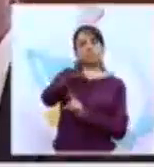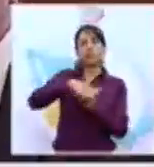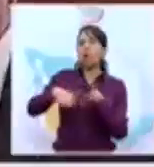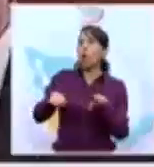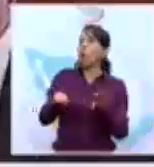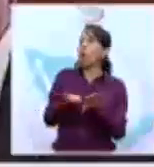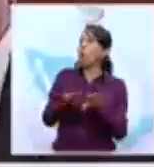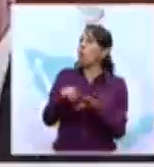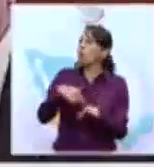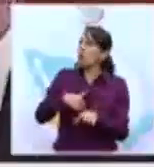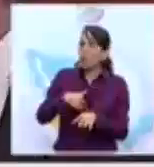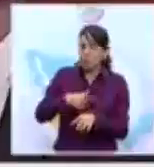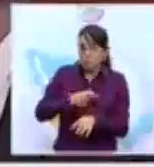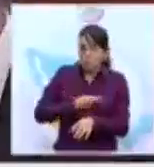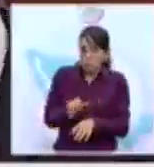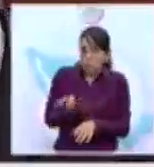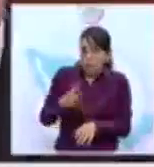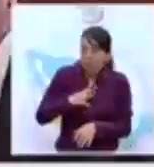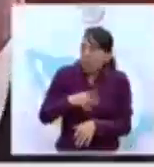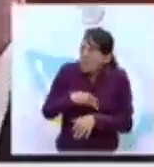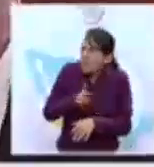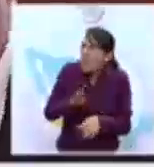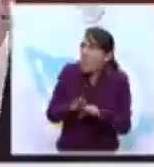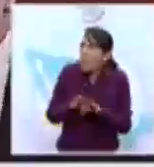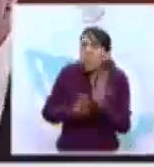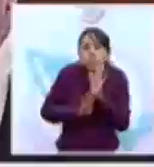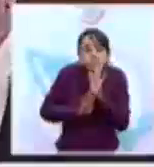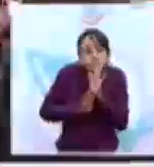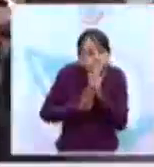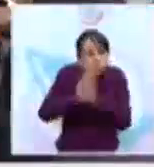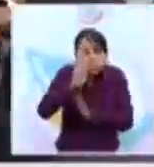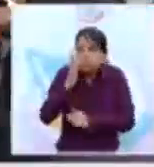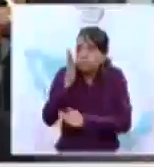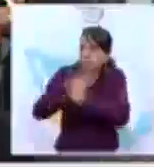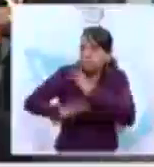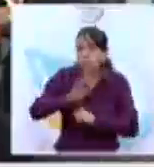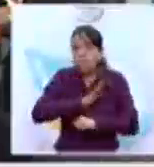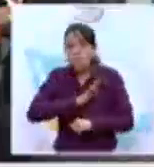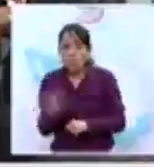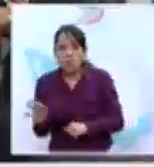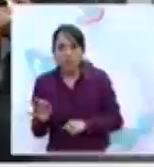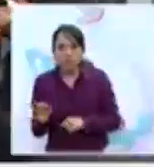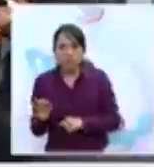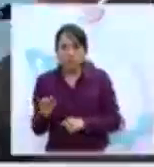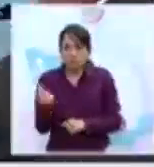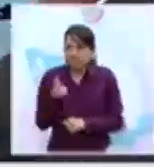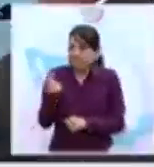para salir de eso? Entonces necesita el Estado, el mercado, etcétera, no, pero necesita esos